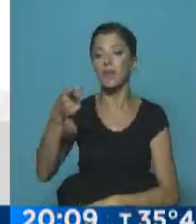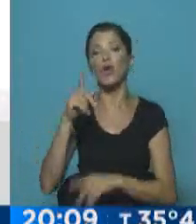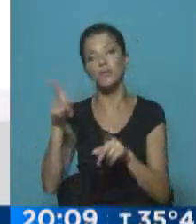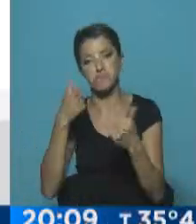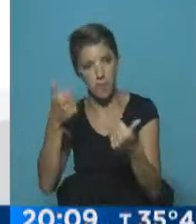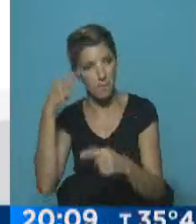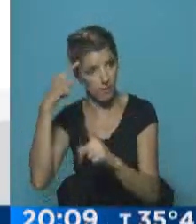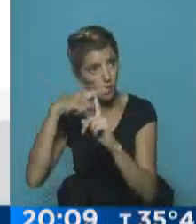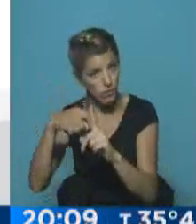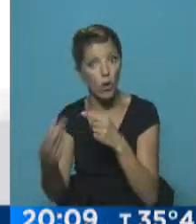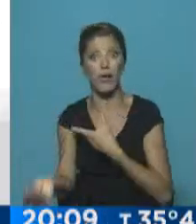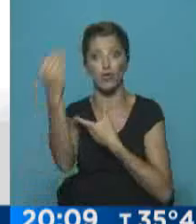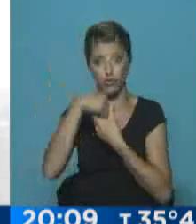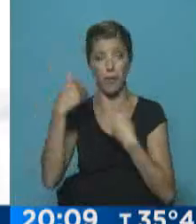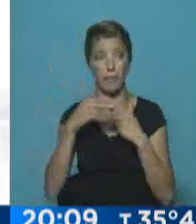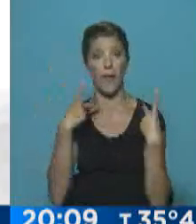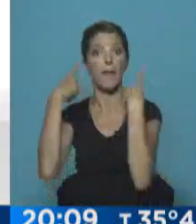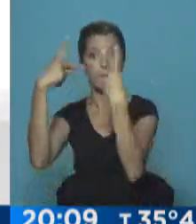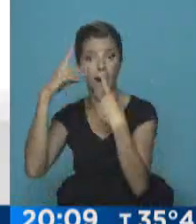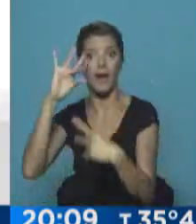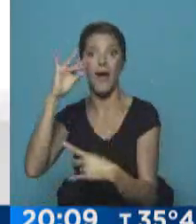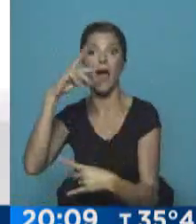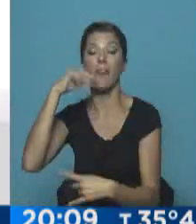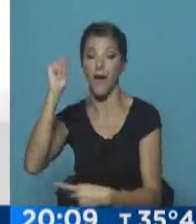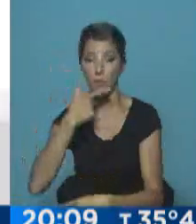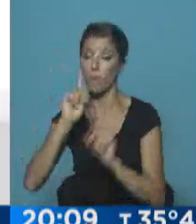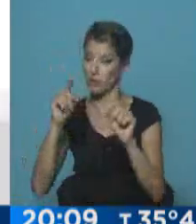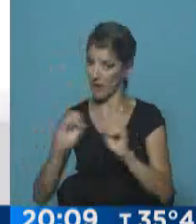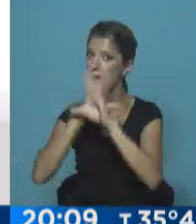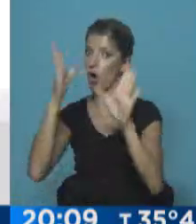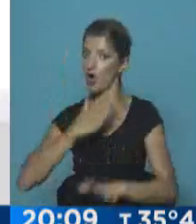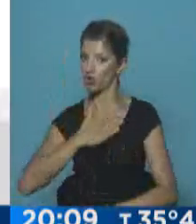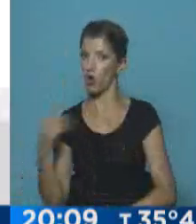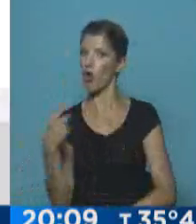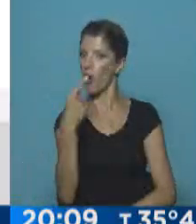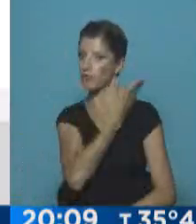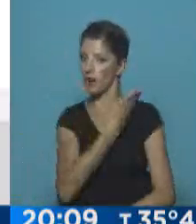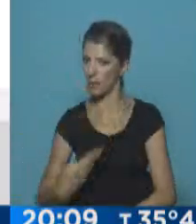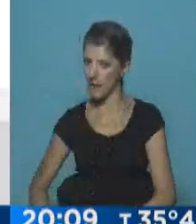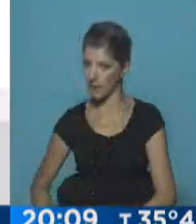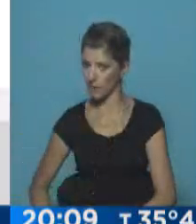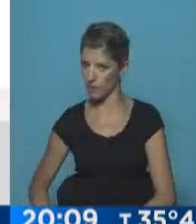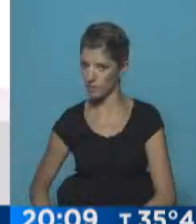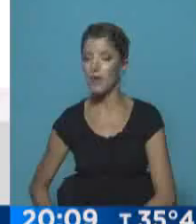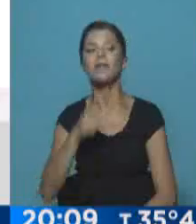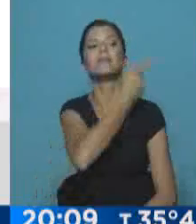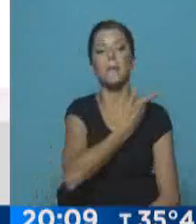en la visita deos remarcó su rol de opositor incluso advirtió que